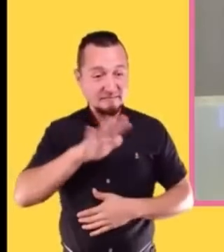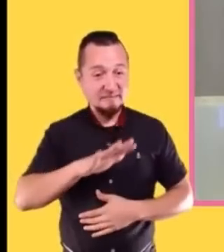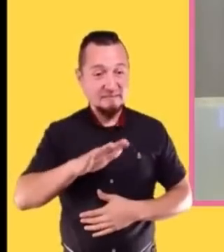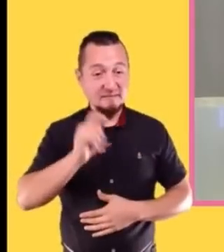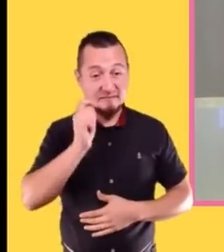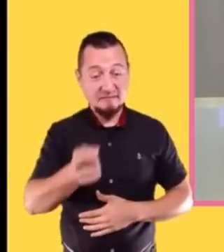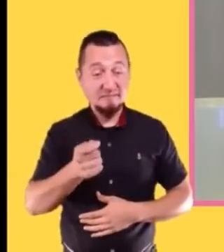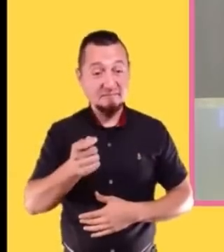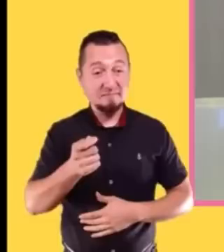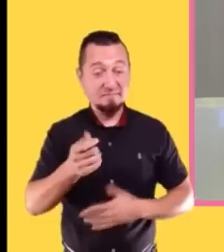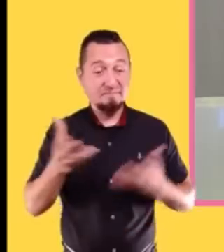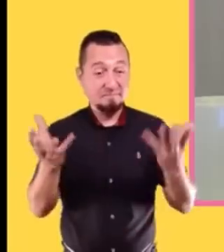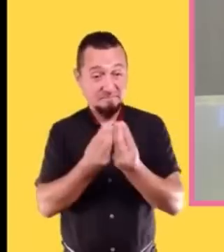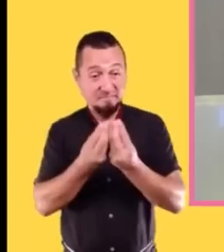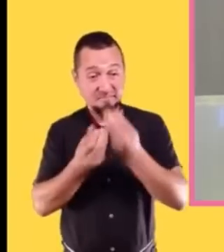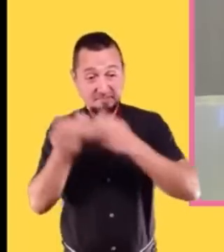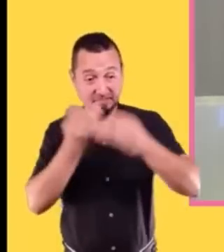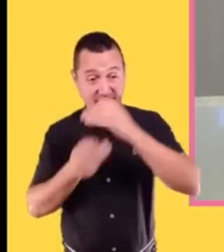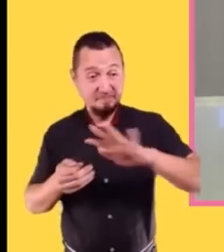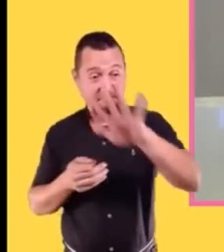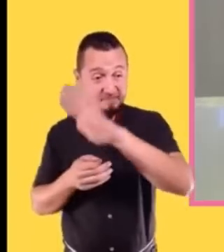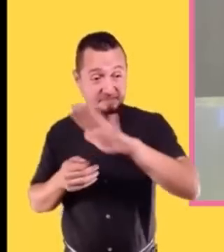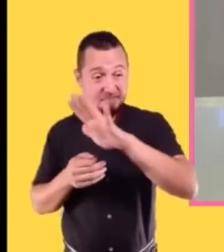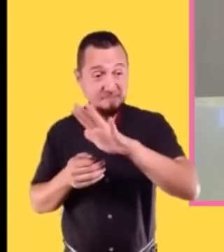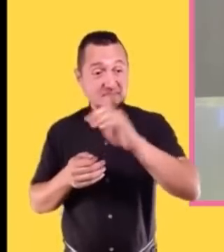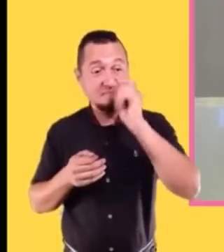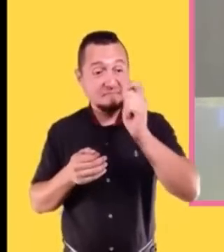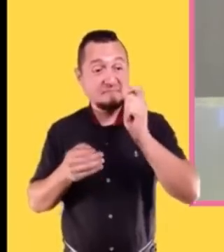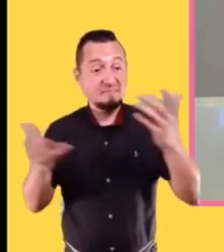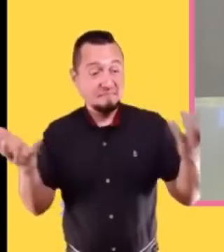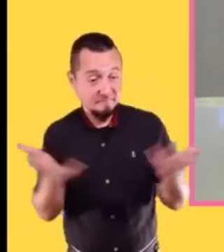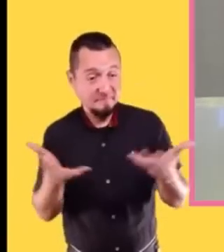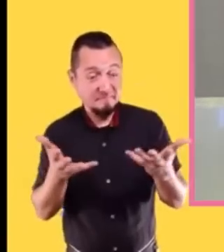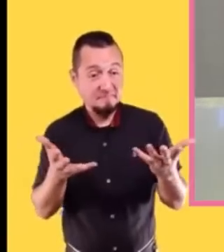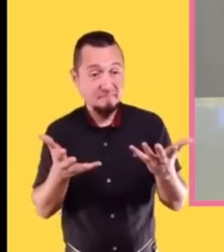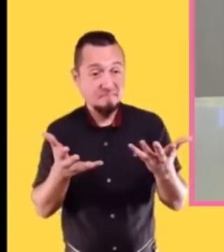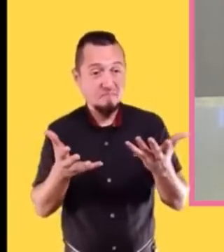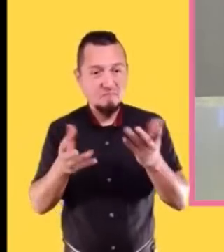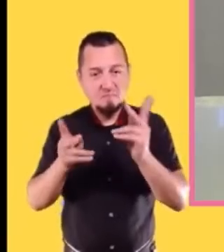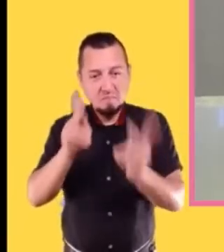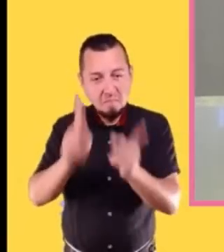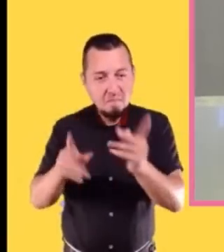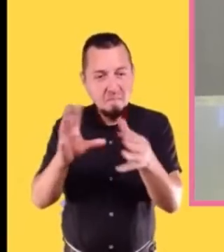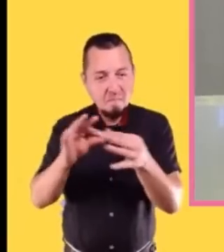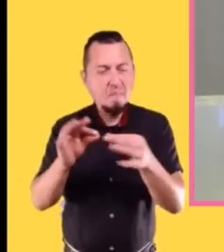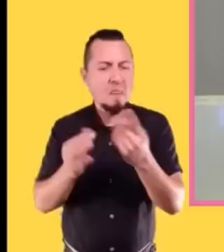entendemos es que tienen el propósito de aclarar algunas de las cosas de las que hoy estamos hablando. Vamos a ver qué dicen.